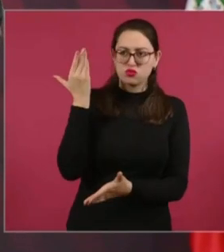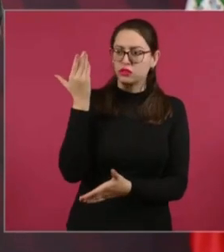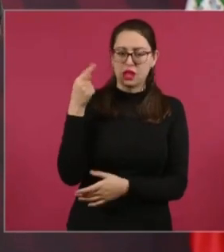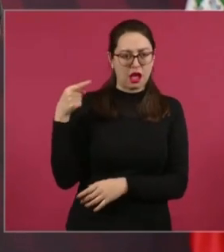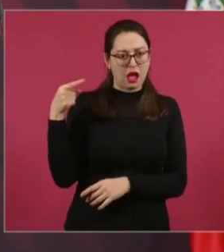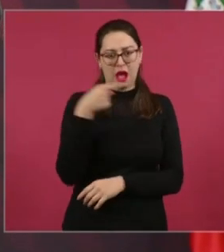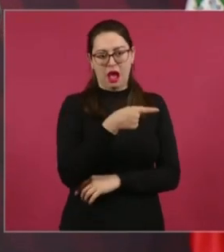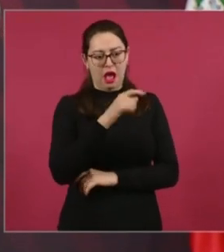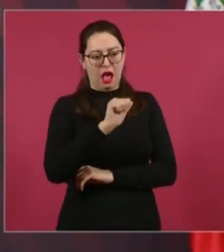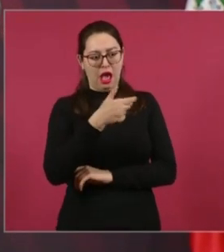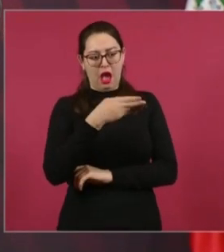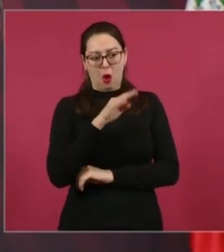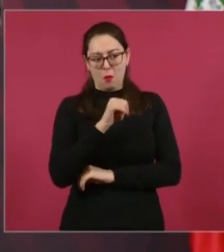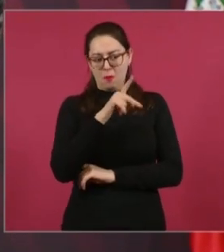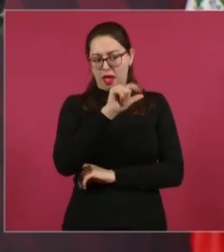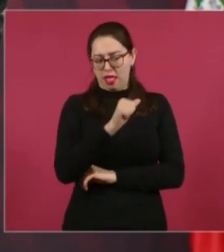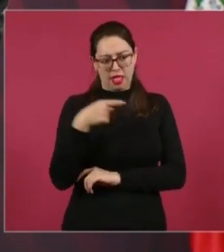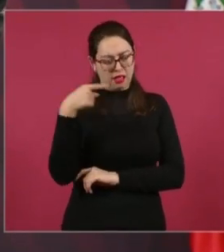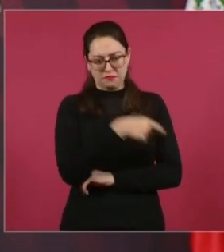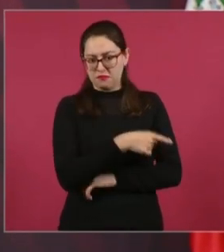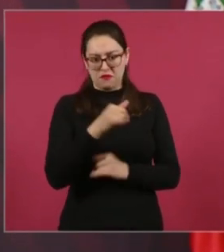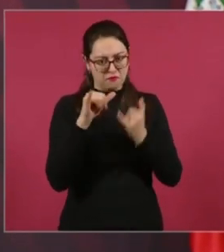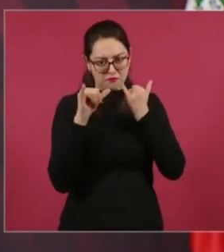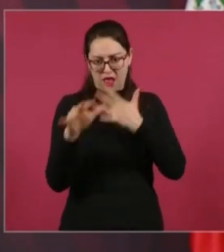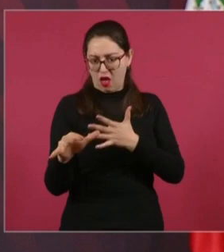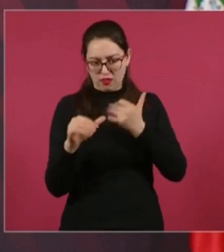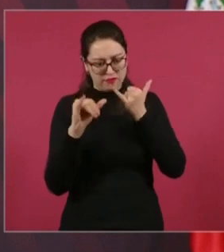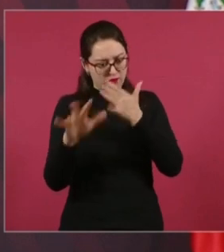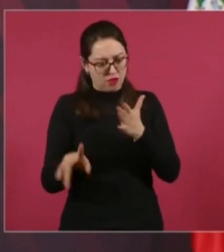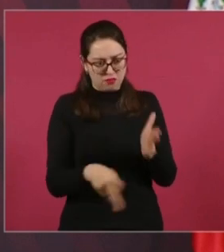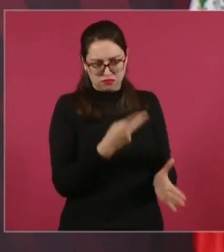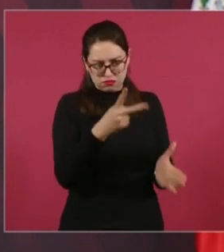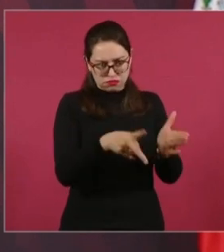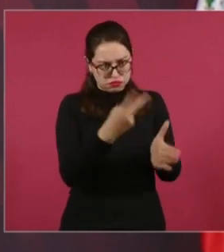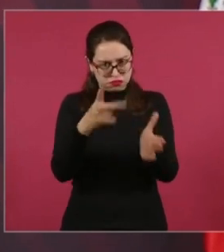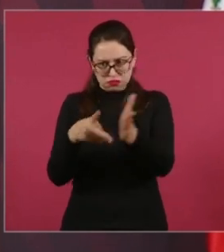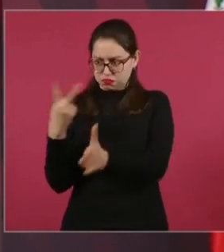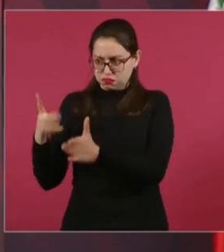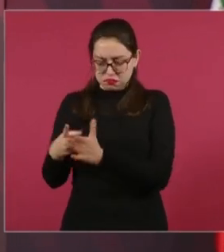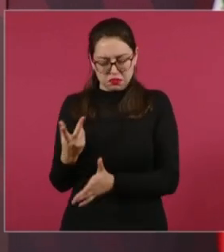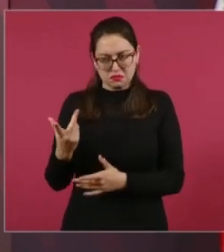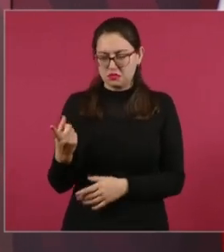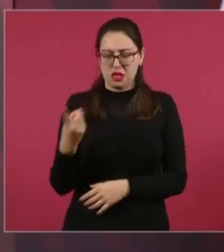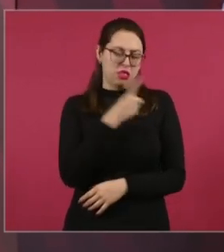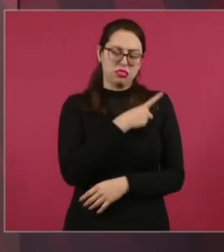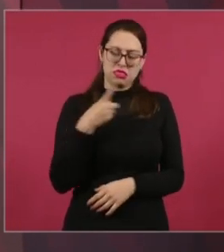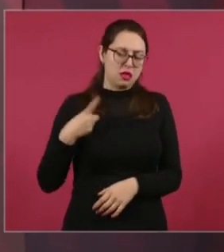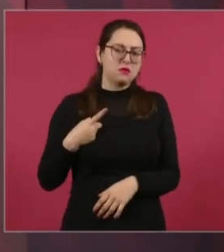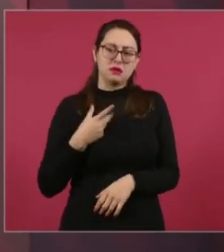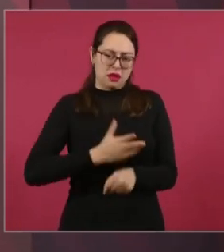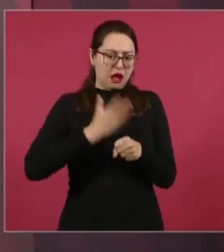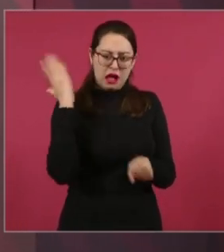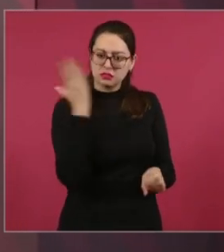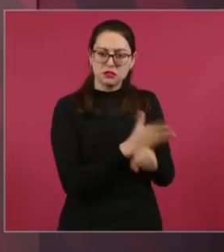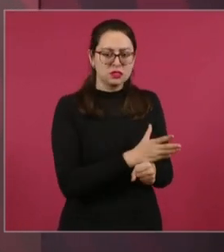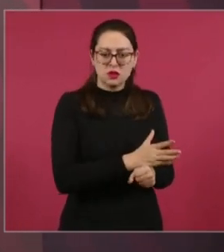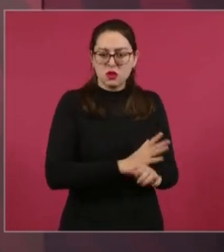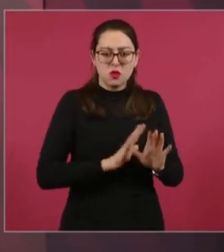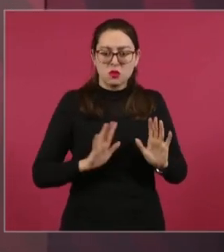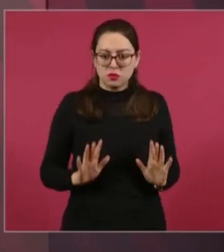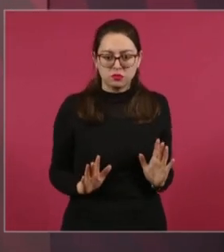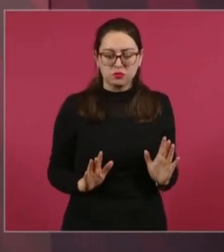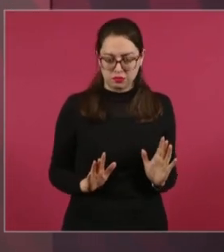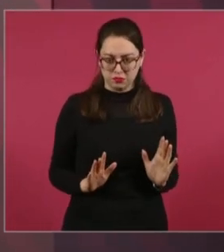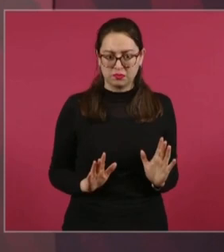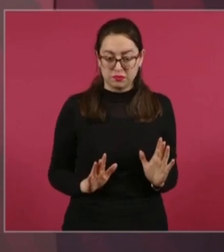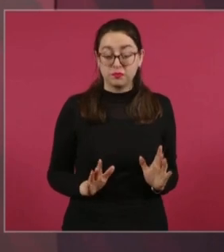al maestro Batis, porque teníamos todos los días, como ahora, una reunión de gabinete de seguridad